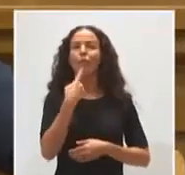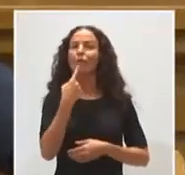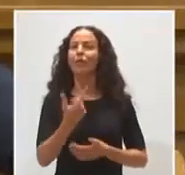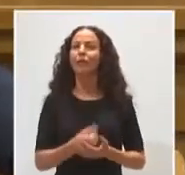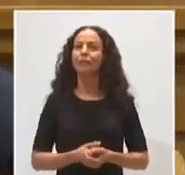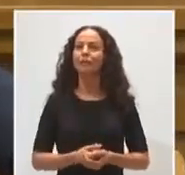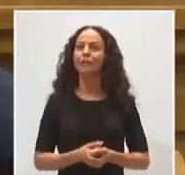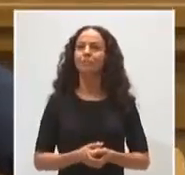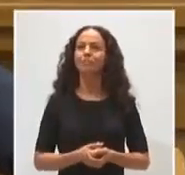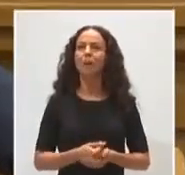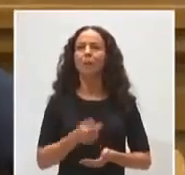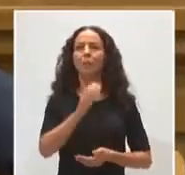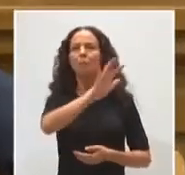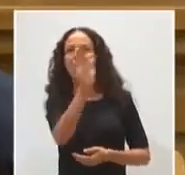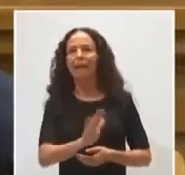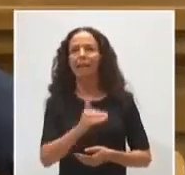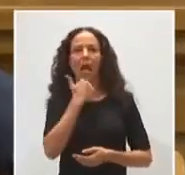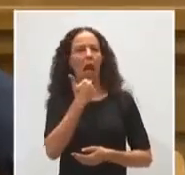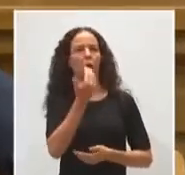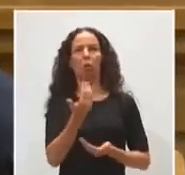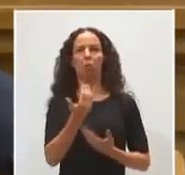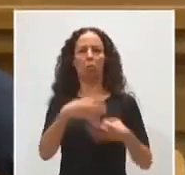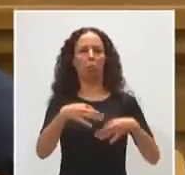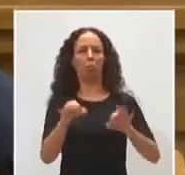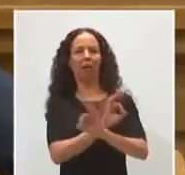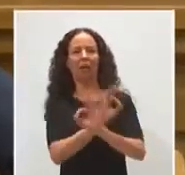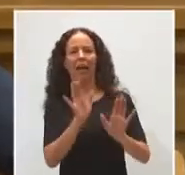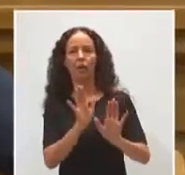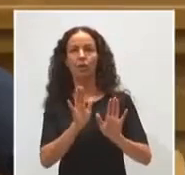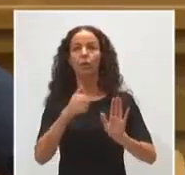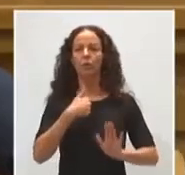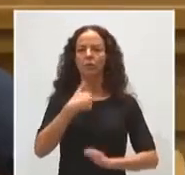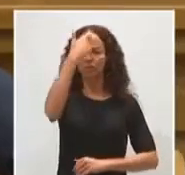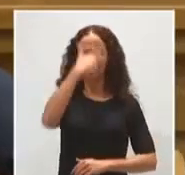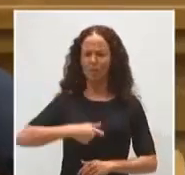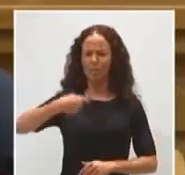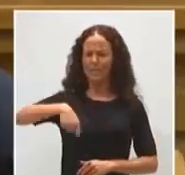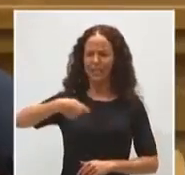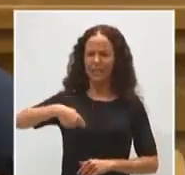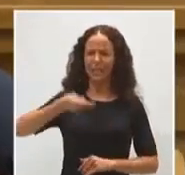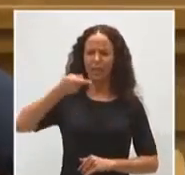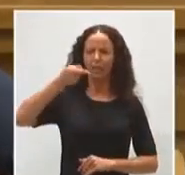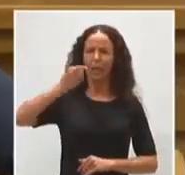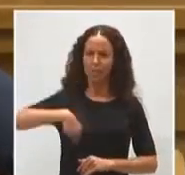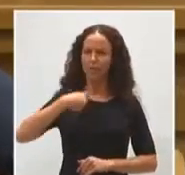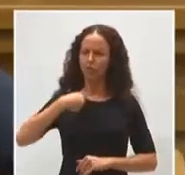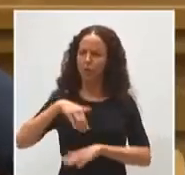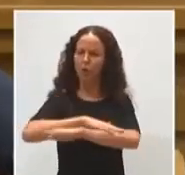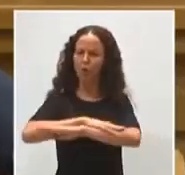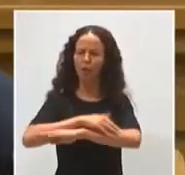aunque les parezca una obviedad yo como presidente y el gobierno un gobierno del que me siento tremendamente